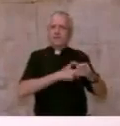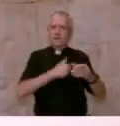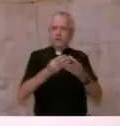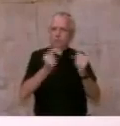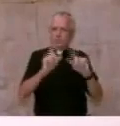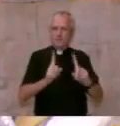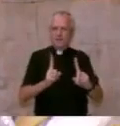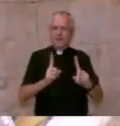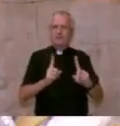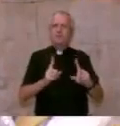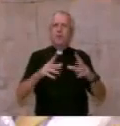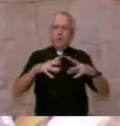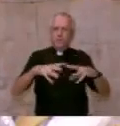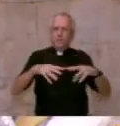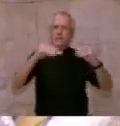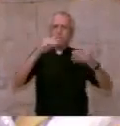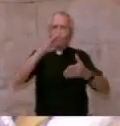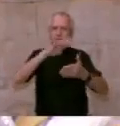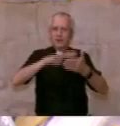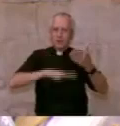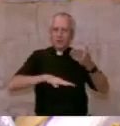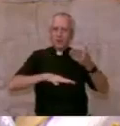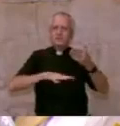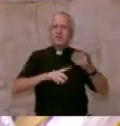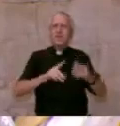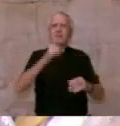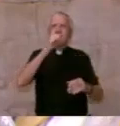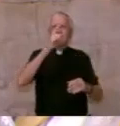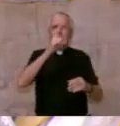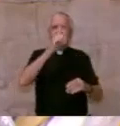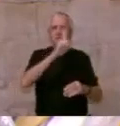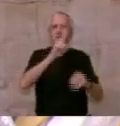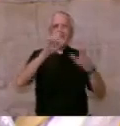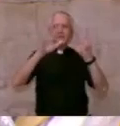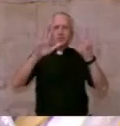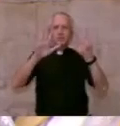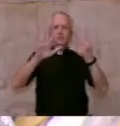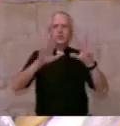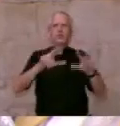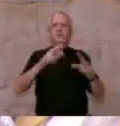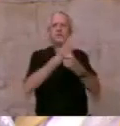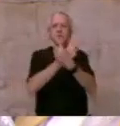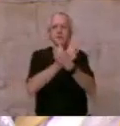Catedral Románica de Barcelona, en el 18 de noviembre de